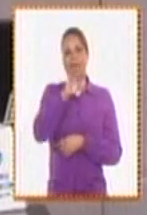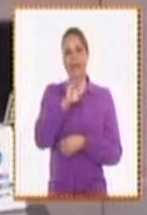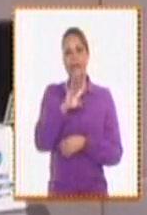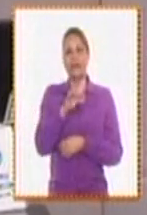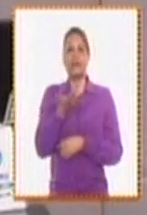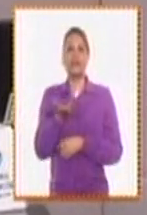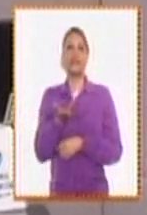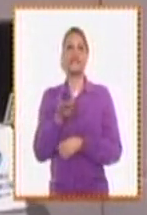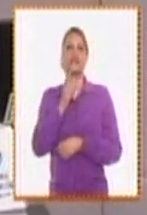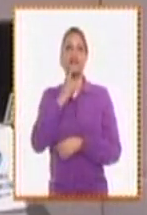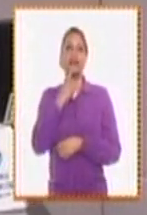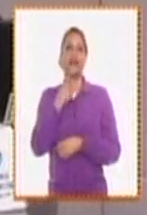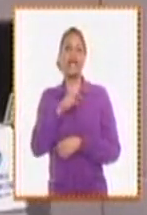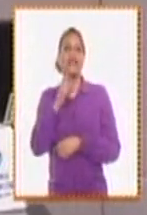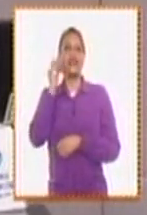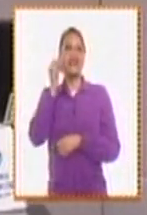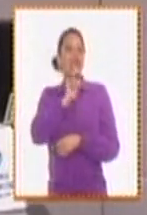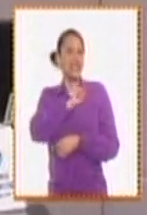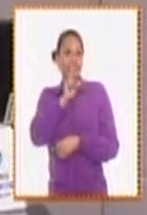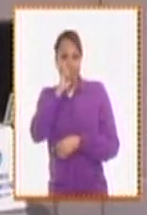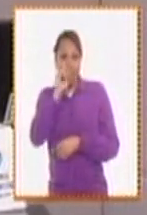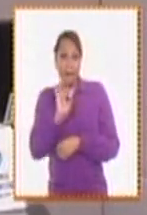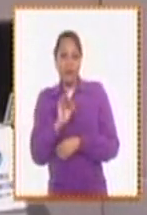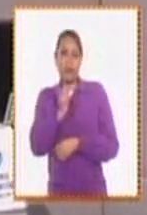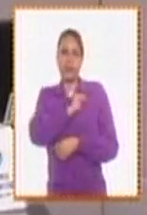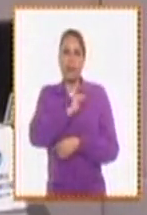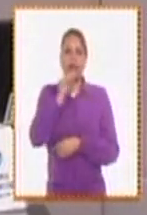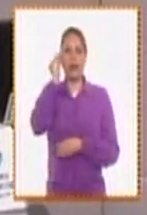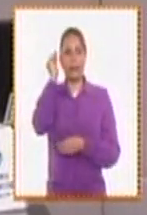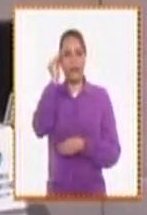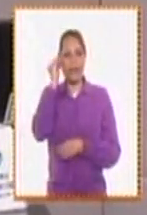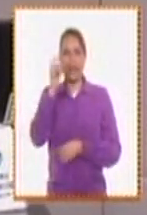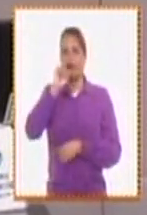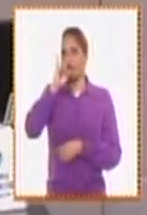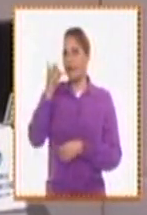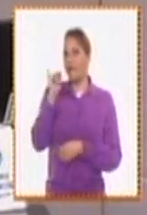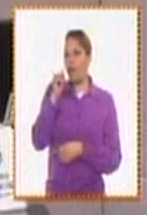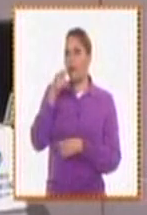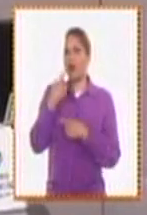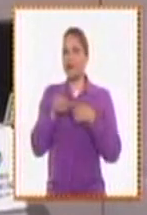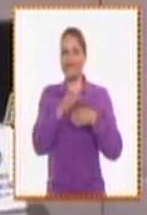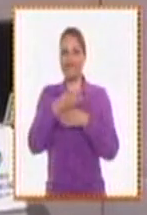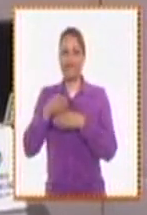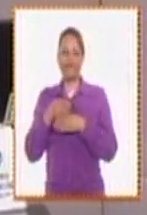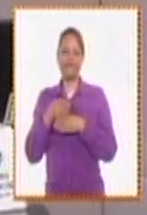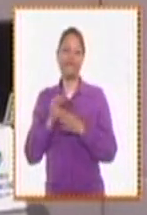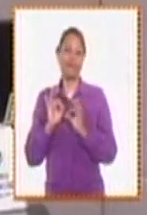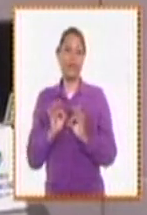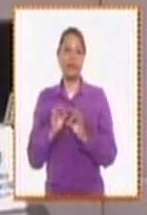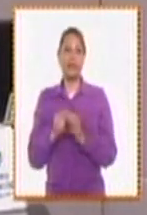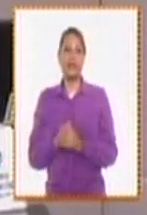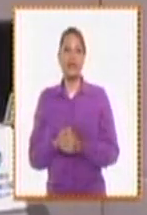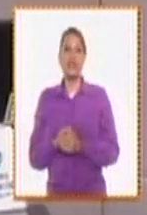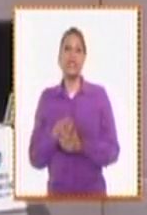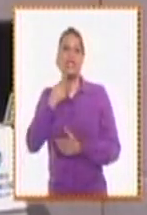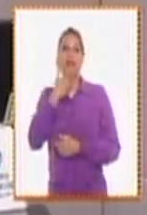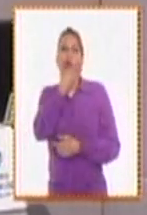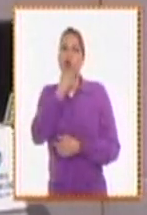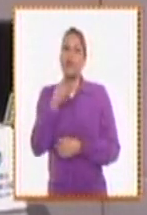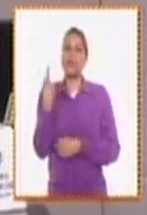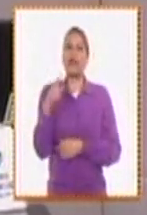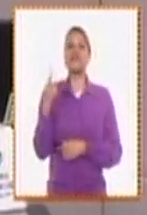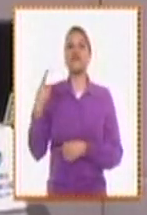que tiene el adolescente, al mismo tiempo la ruptura que a veces se nos da escuela, familia, comunidad y se nos quedan solos los muchachos. Y hay mucha influencia por